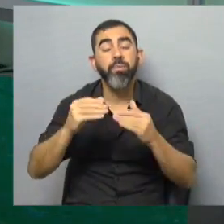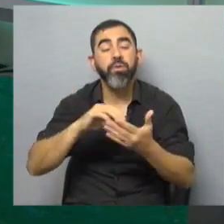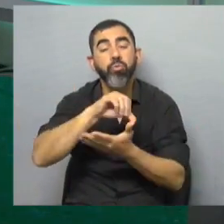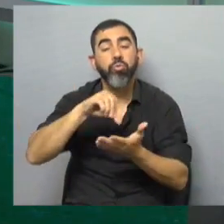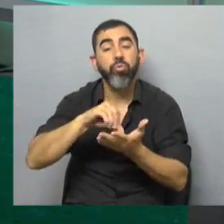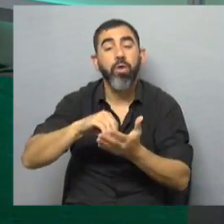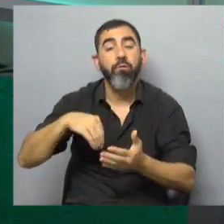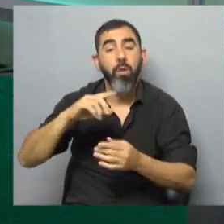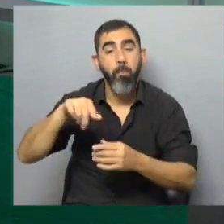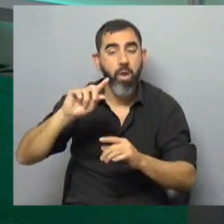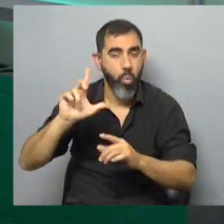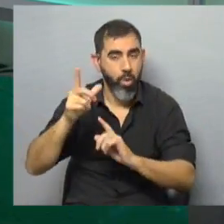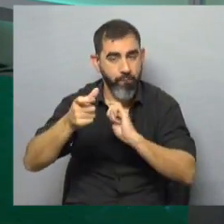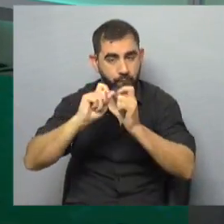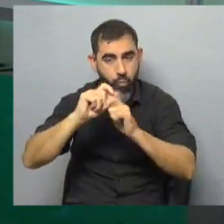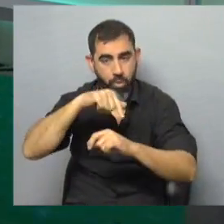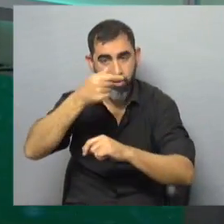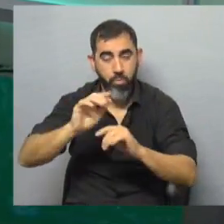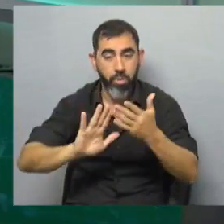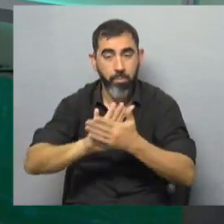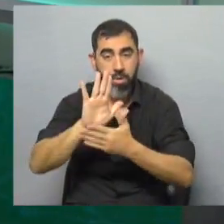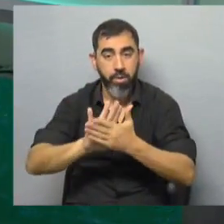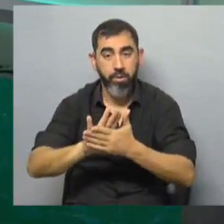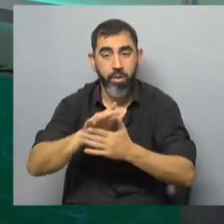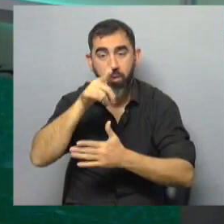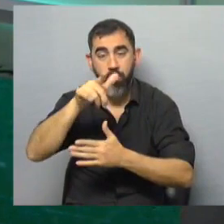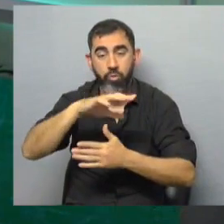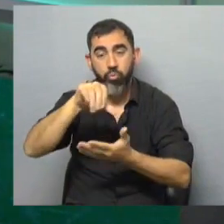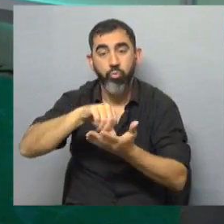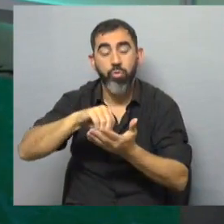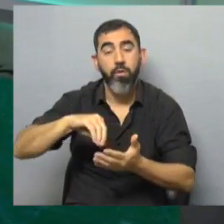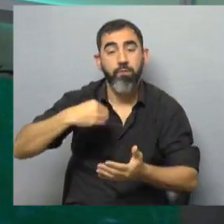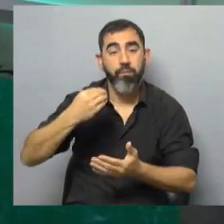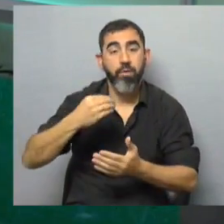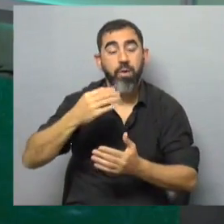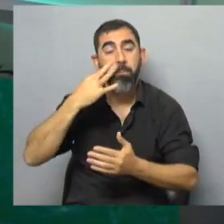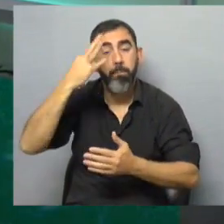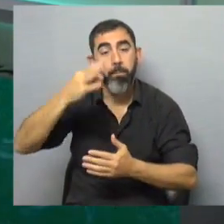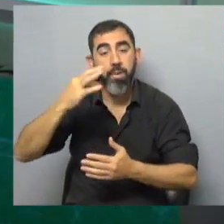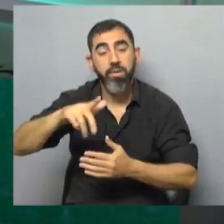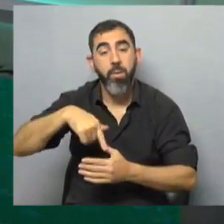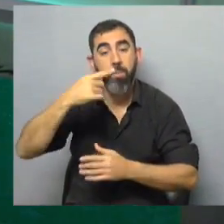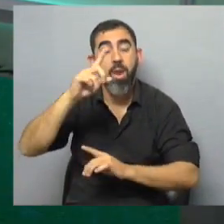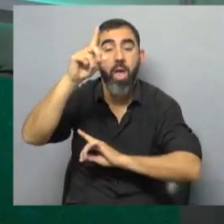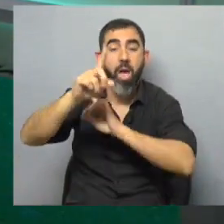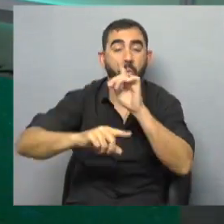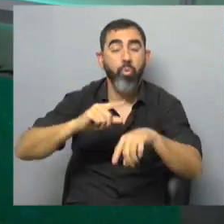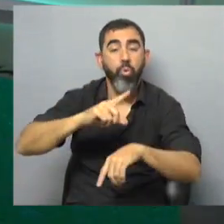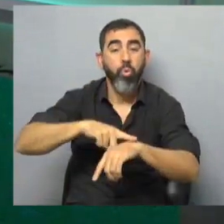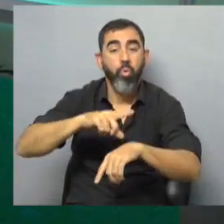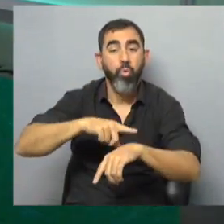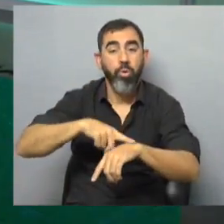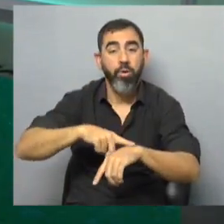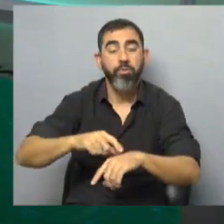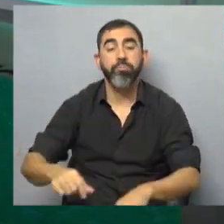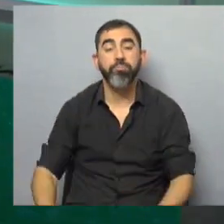Viva. Mañana no tenemos info de las 8 de la mañana, así que arrancamos directamente con Ciudad Viva, Pilar. Programación especial para mañana en algunas